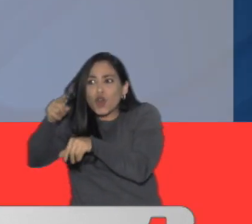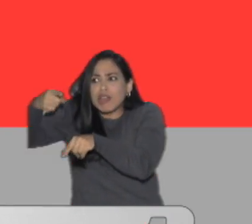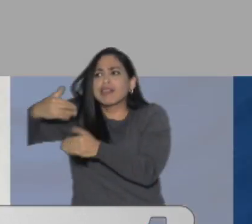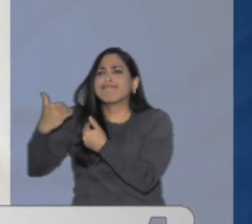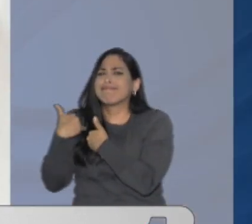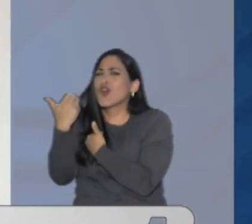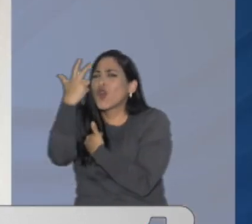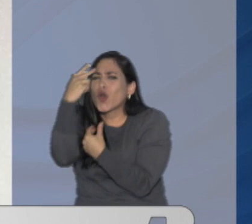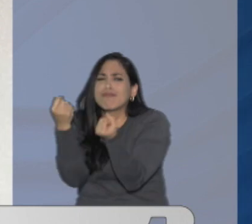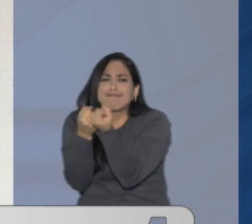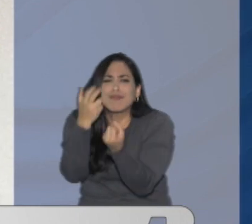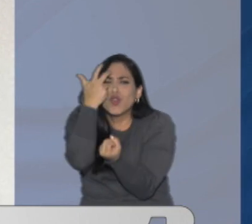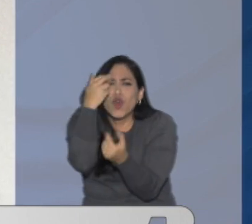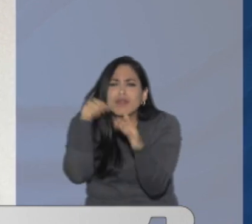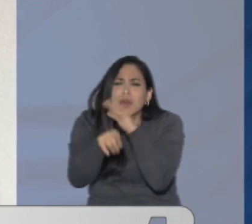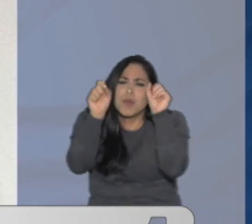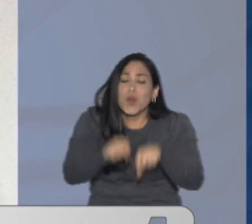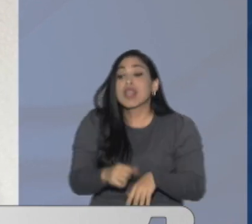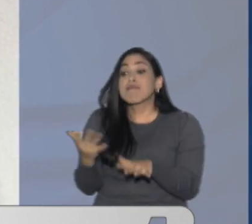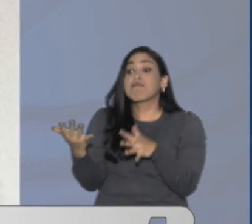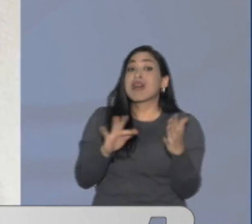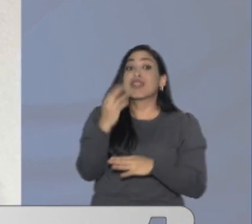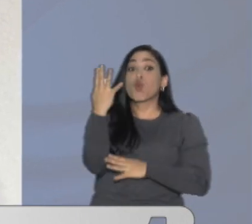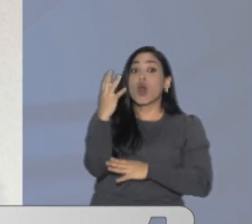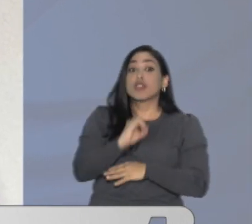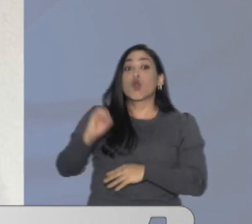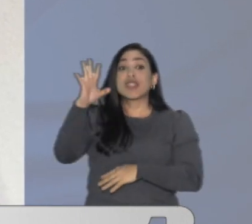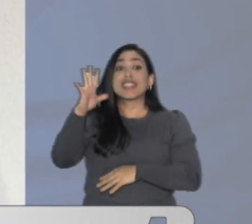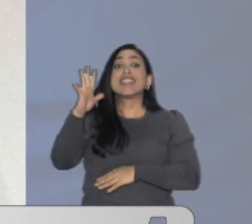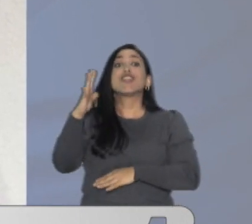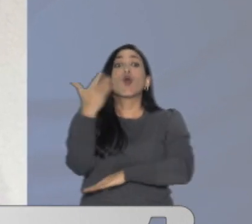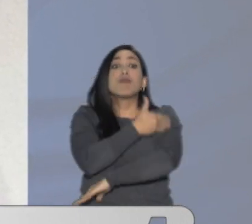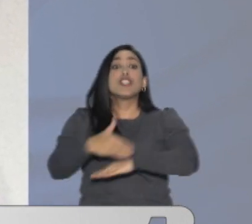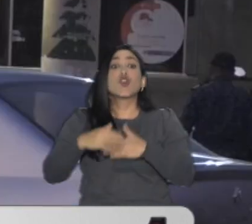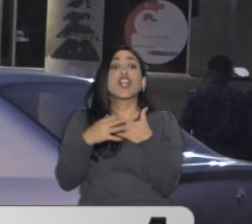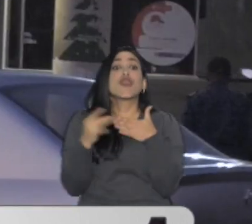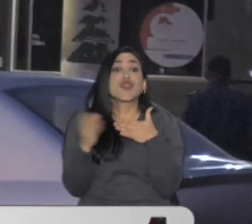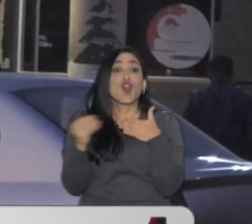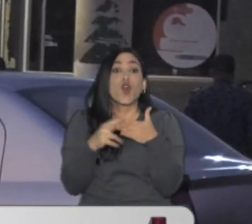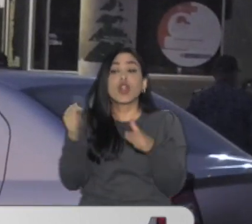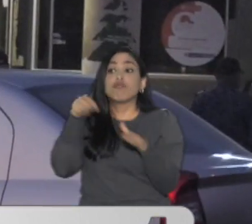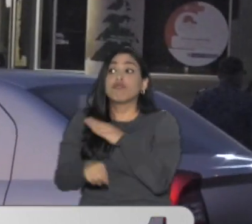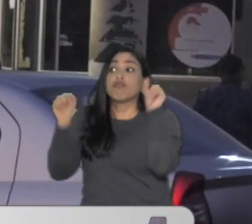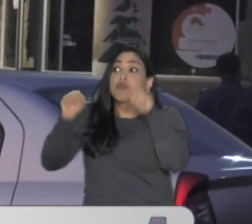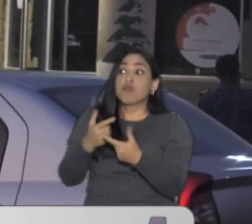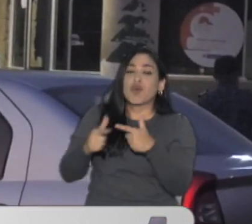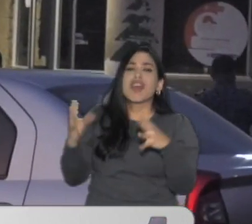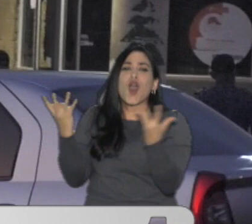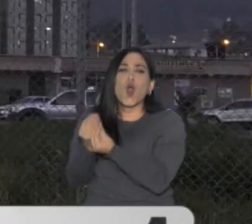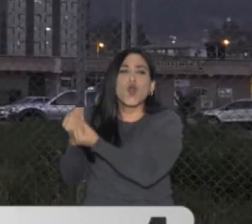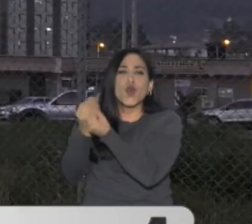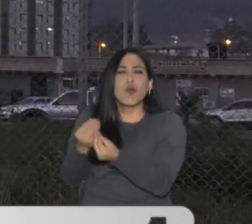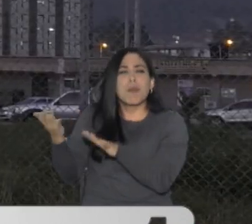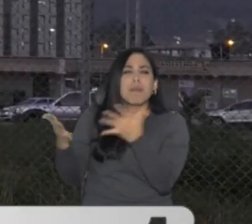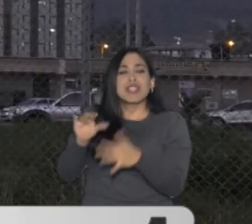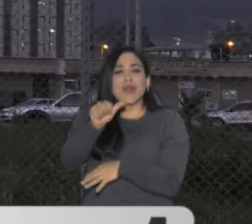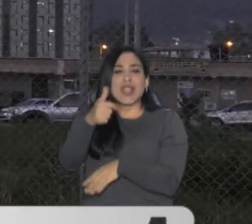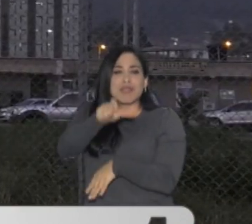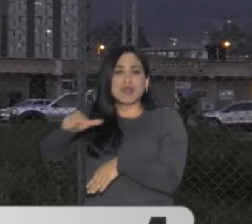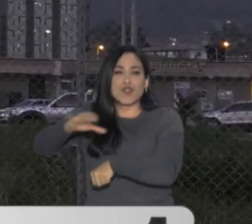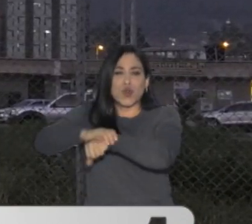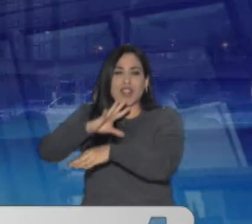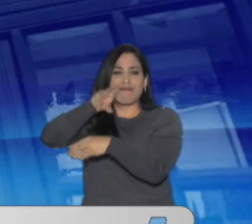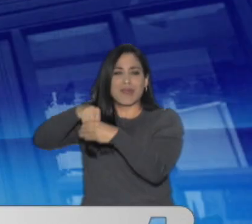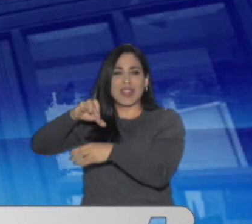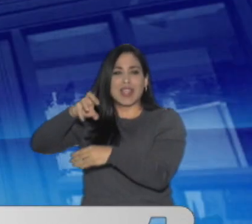Fiscalía señala que Matamba habría pagado entre 4 y 5 millones de dólares para concretar su fuga, con la complicidad de por lo menos 10 guardias del